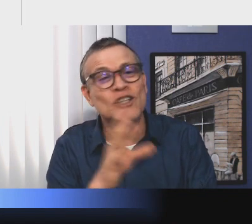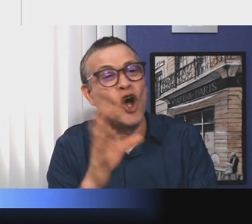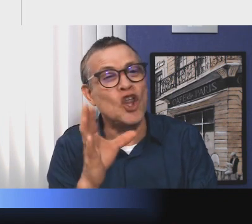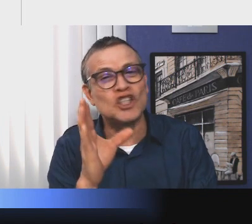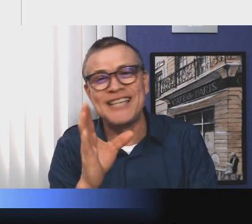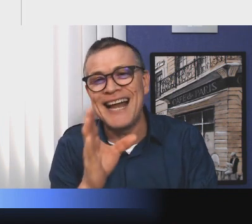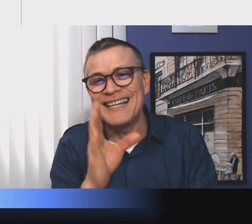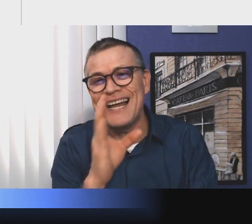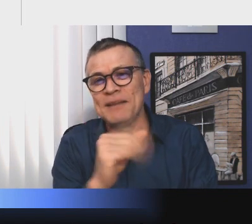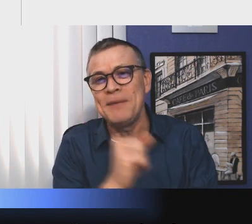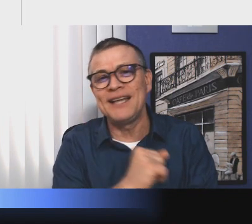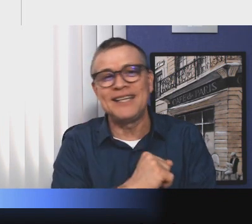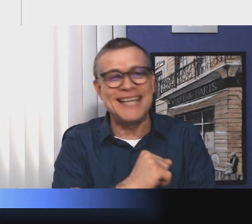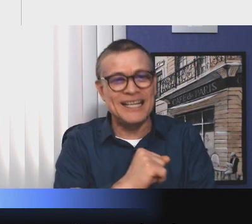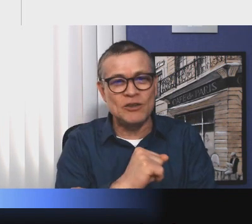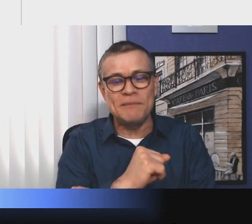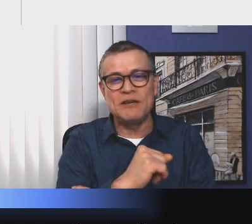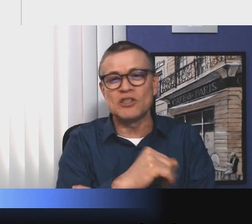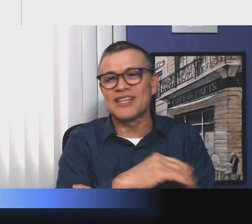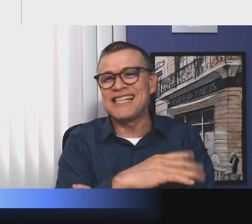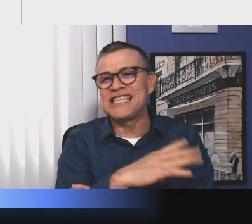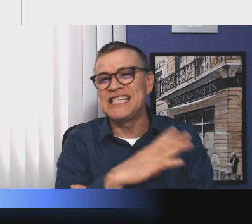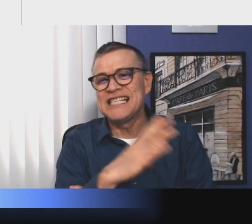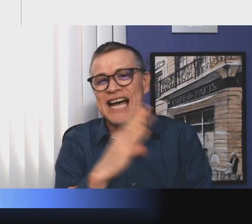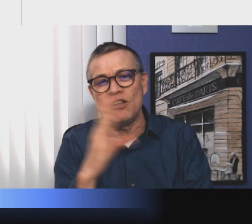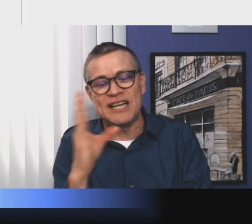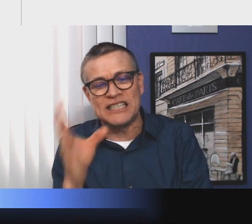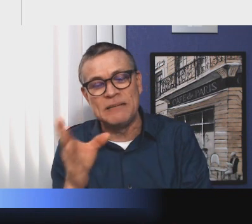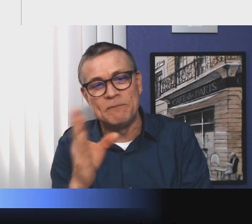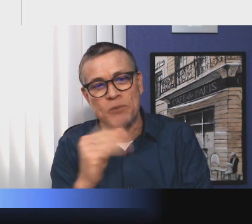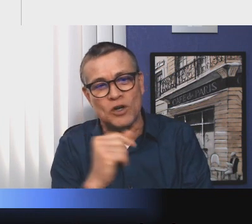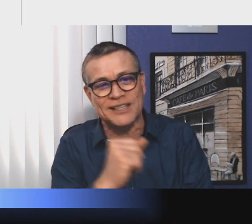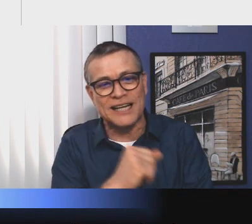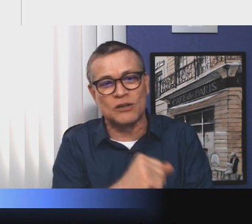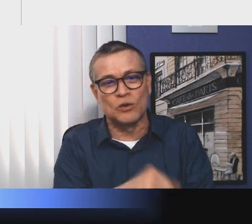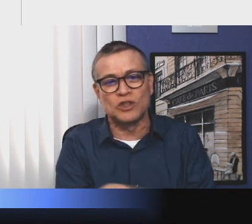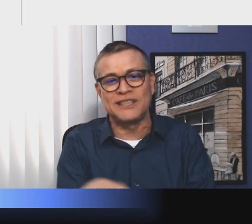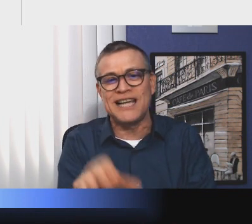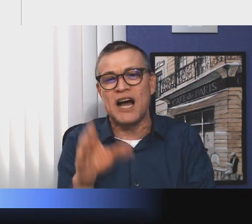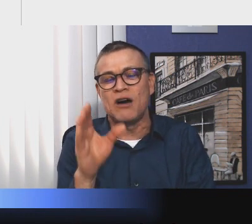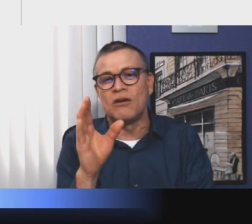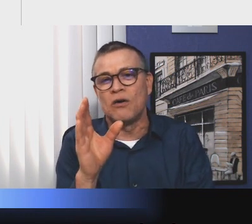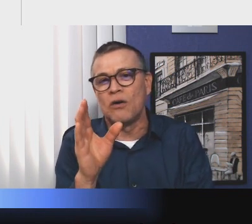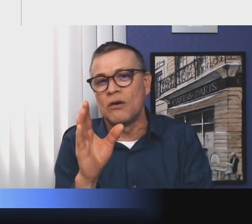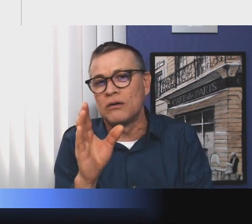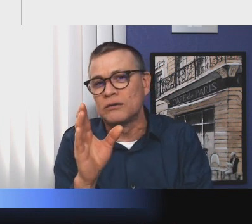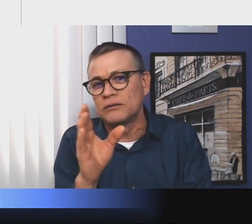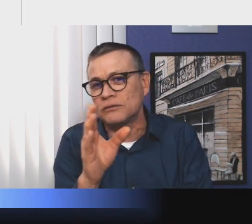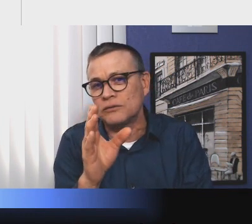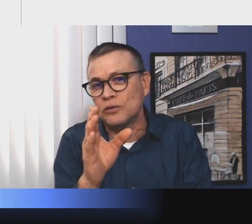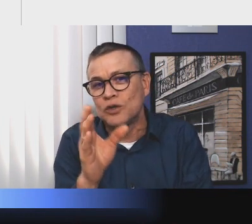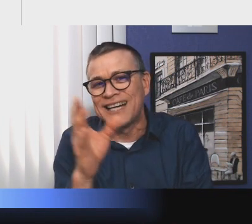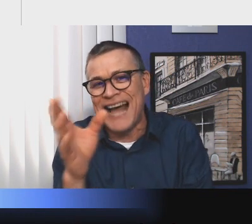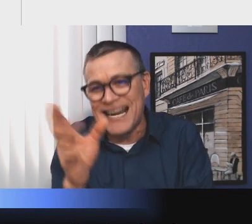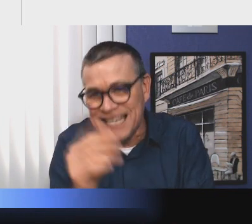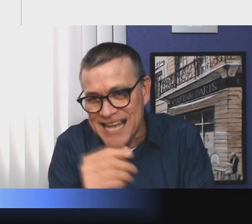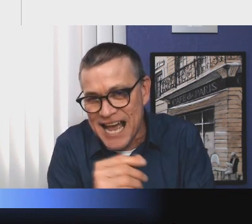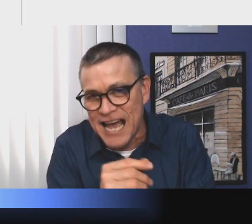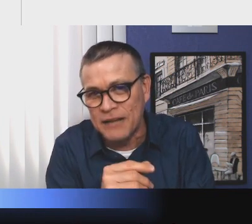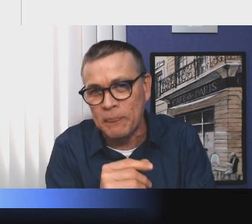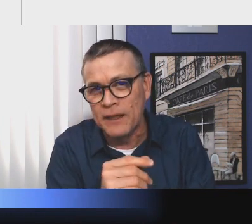en todos se andan metiendo amigos que chingados les importa rusia o ucrania